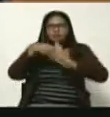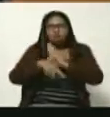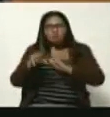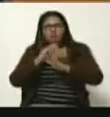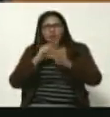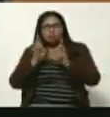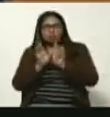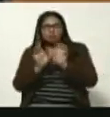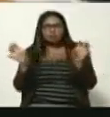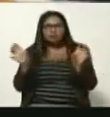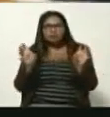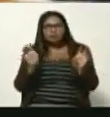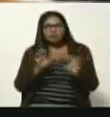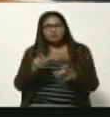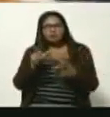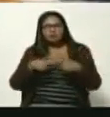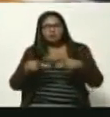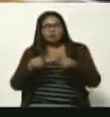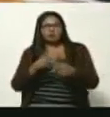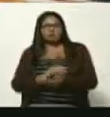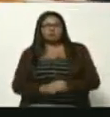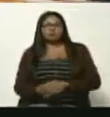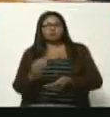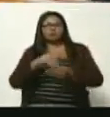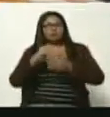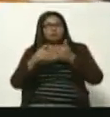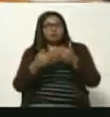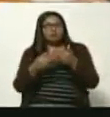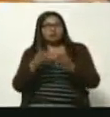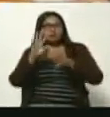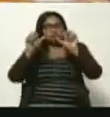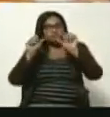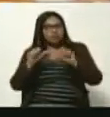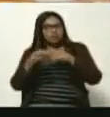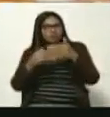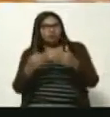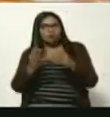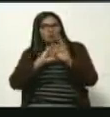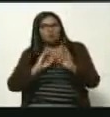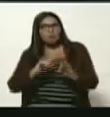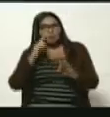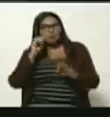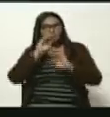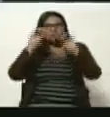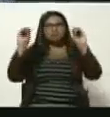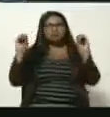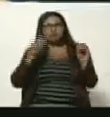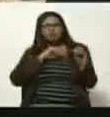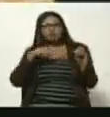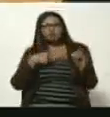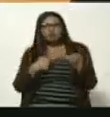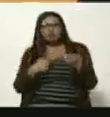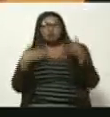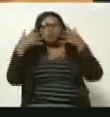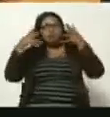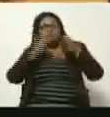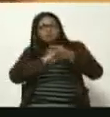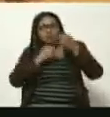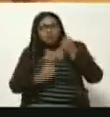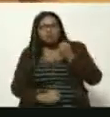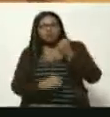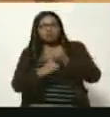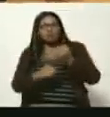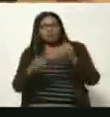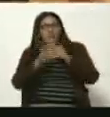las divisiones y la imposición de visiones y agendas divergentes. Nuestro llamado es al fortalecimiento de